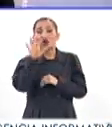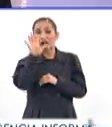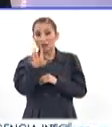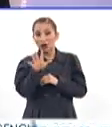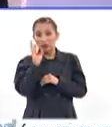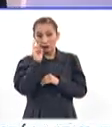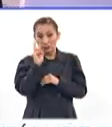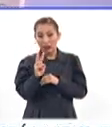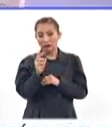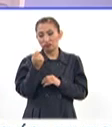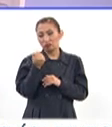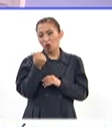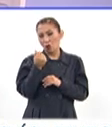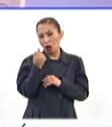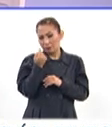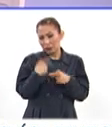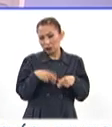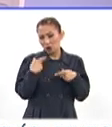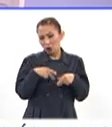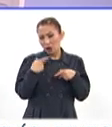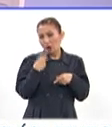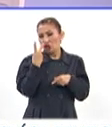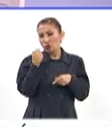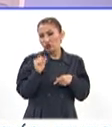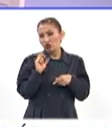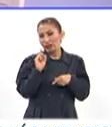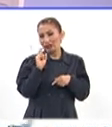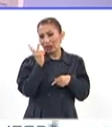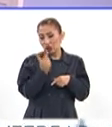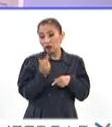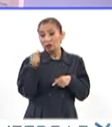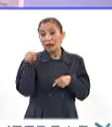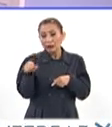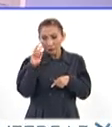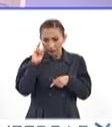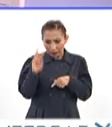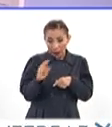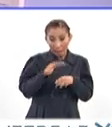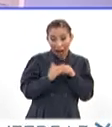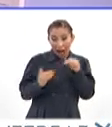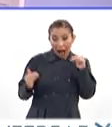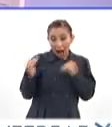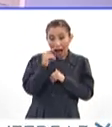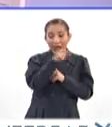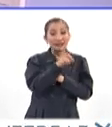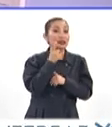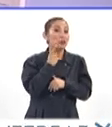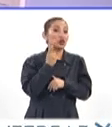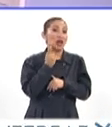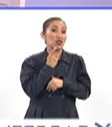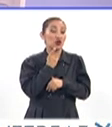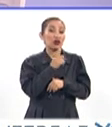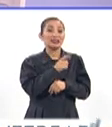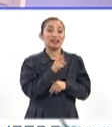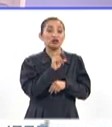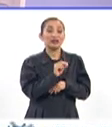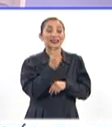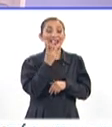125.605. Como puedes ver, es una cantidad muy baja que corresponde al 2.32. Donde obtuvimos la más alta mayoría fue en diputados, que